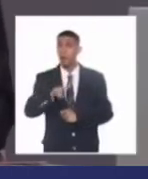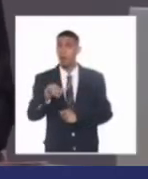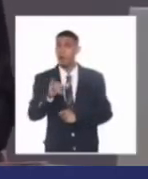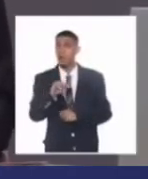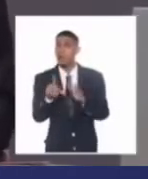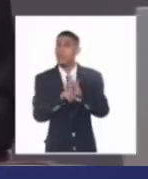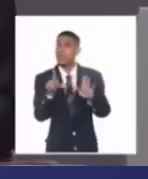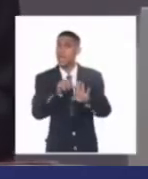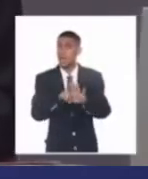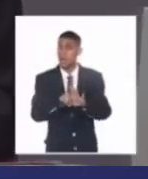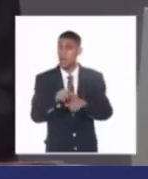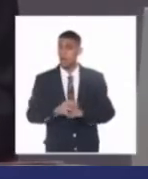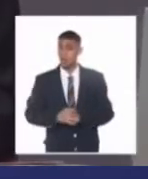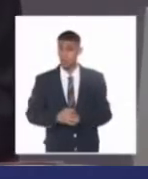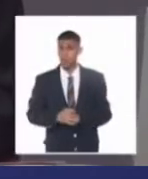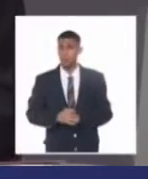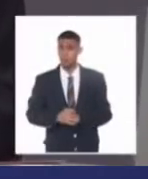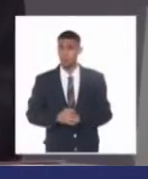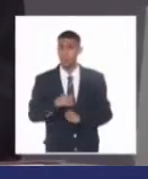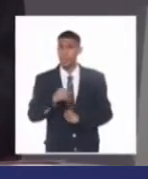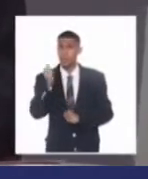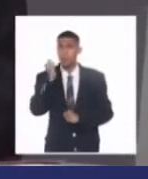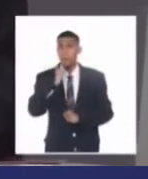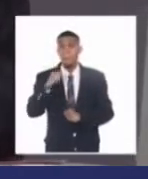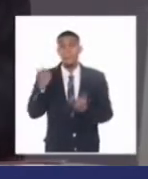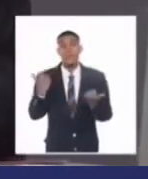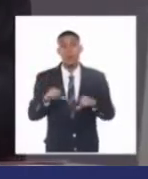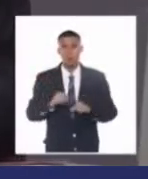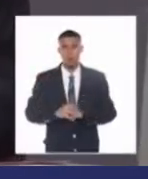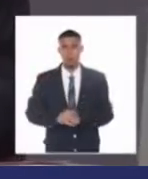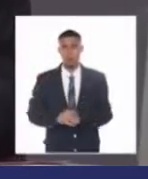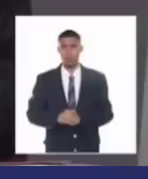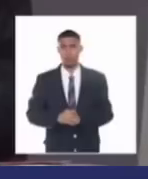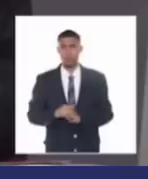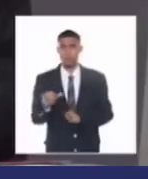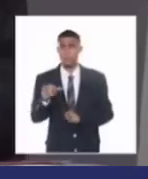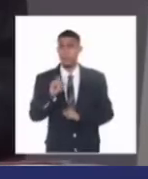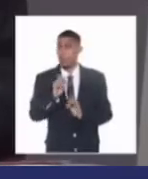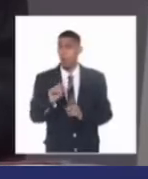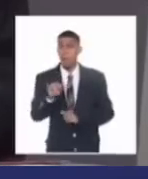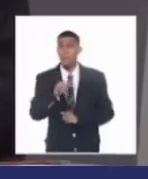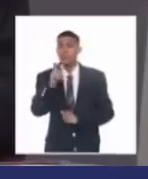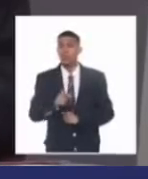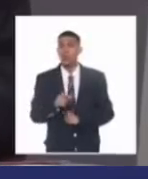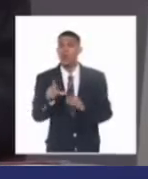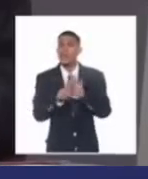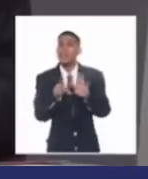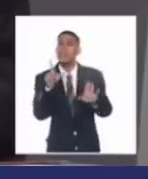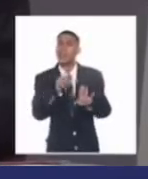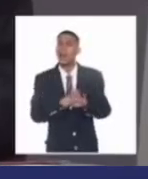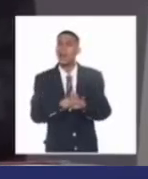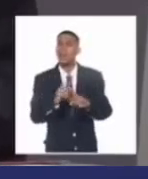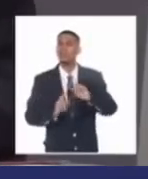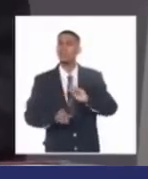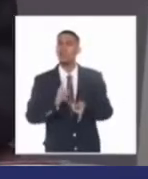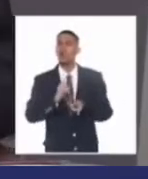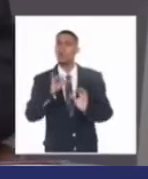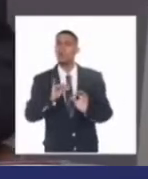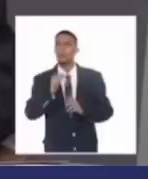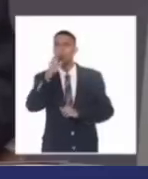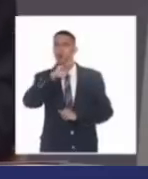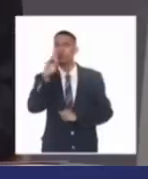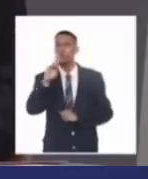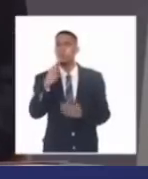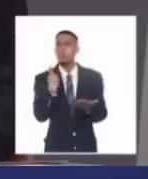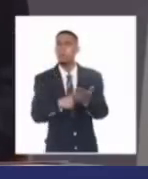nada Y eso hace más daño están ilegales Están actuando en contra del orden y no pagan